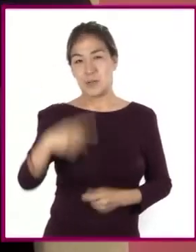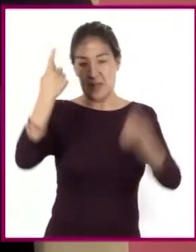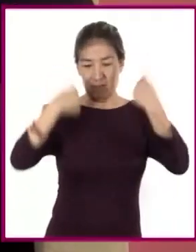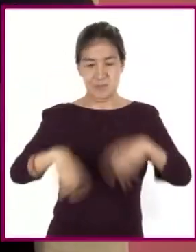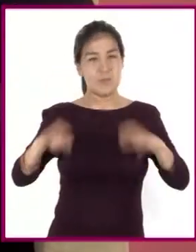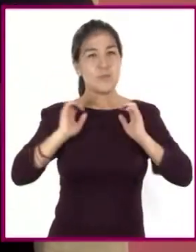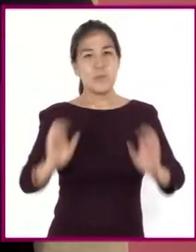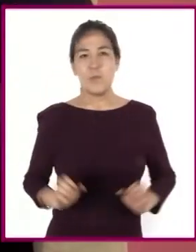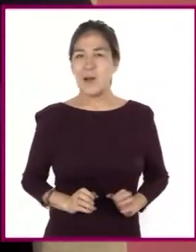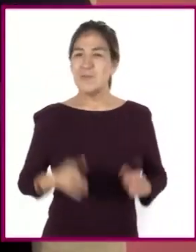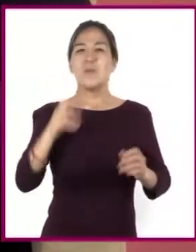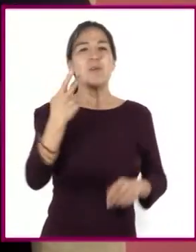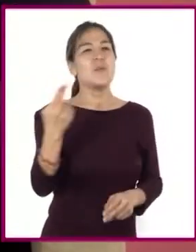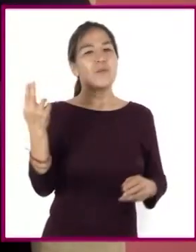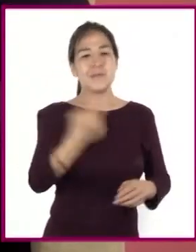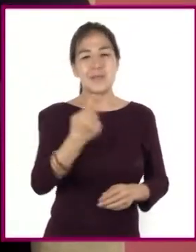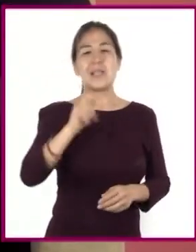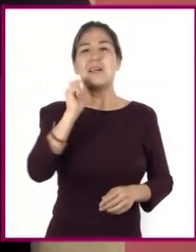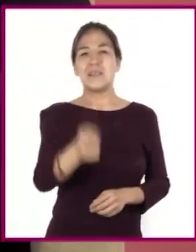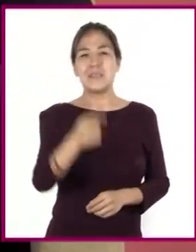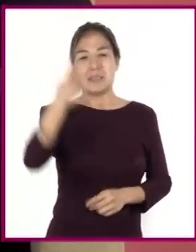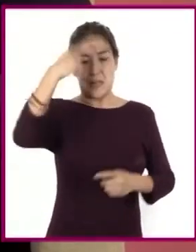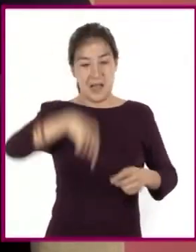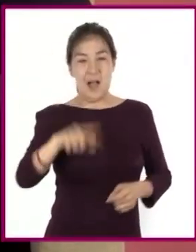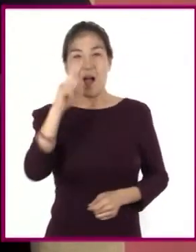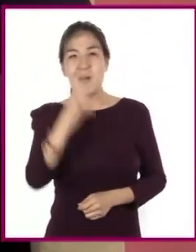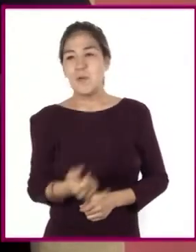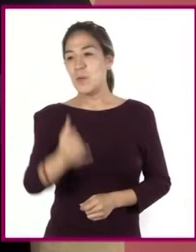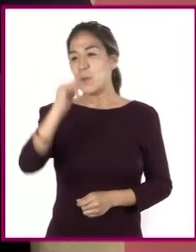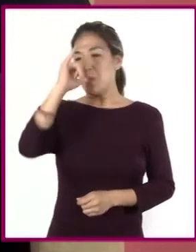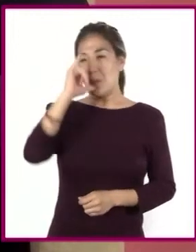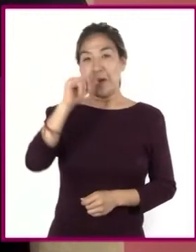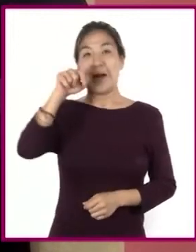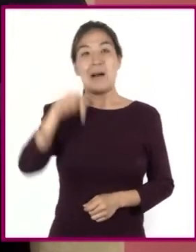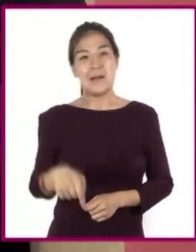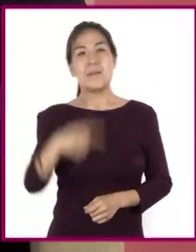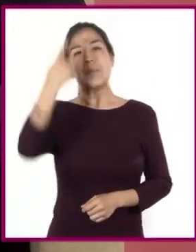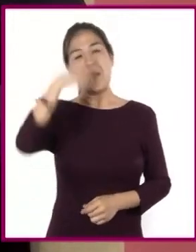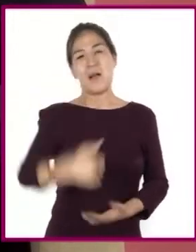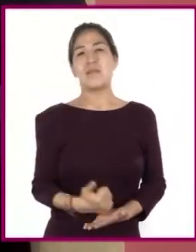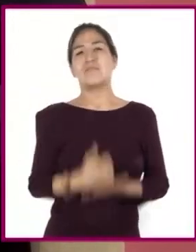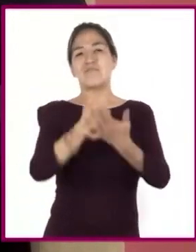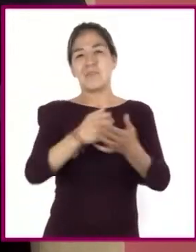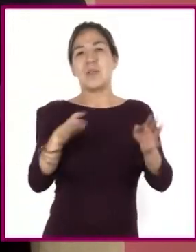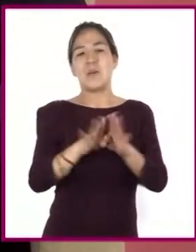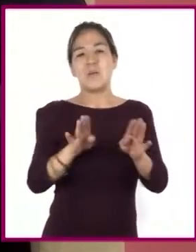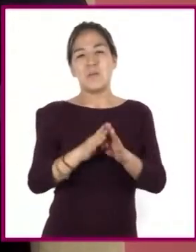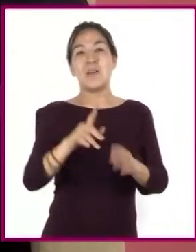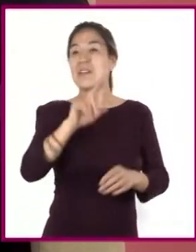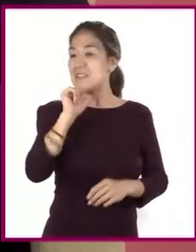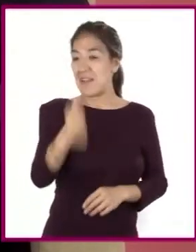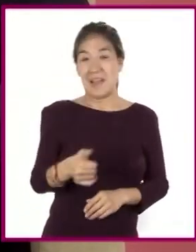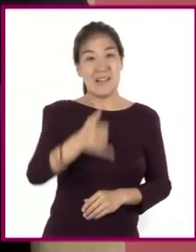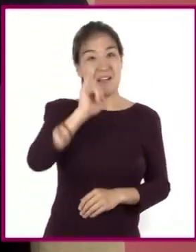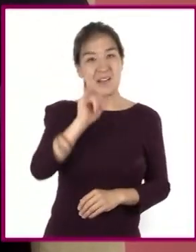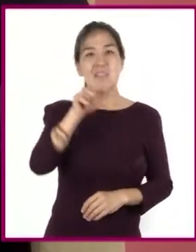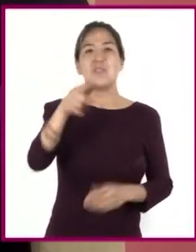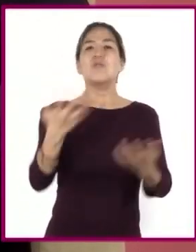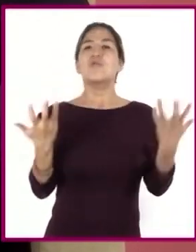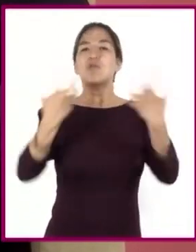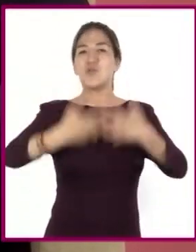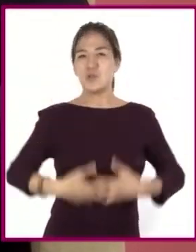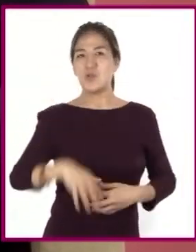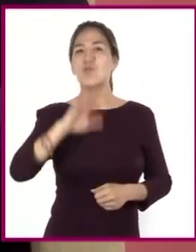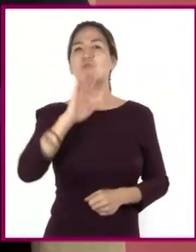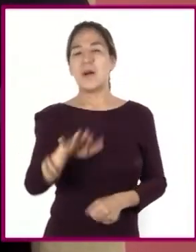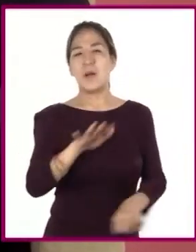Y esta falta de agua en las células lleva a toda una serie de malas funciones. Una de las